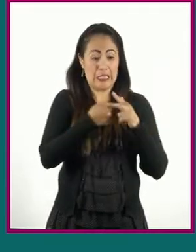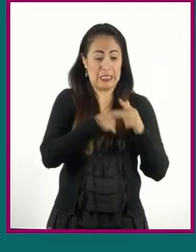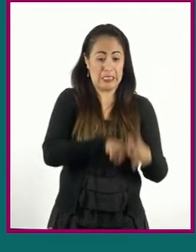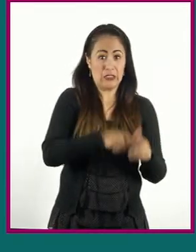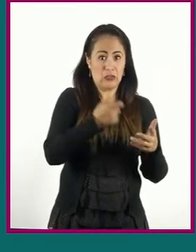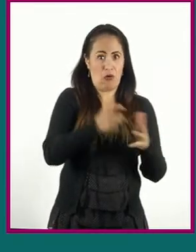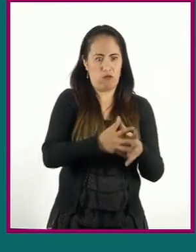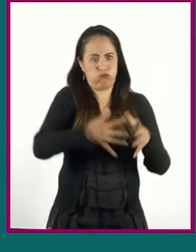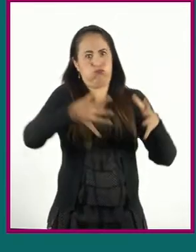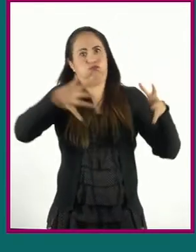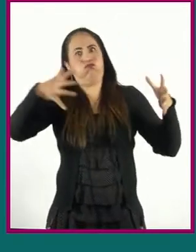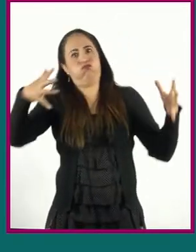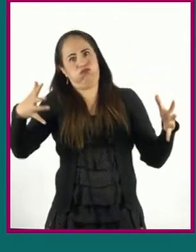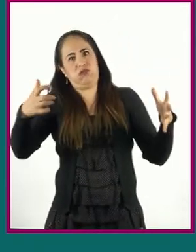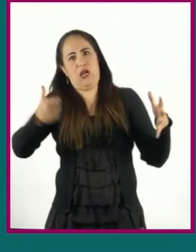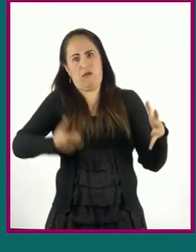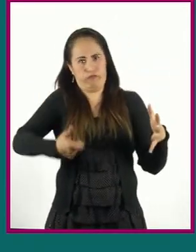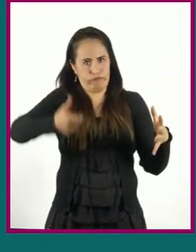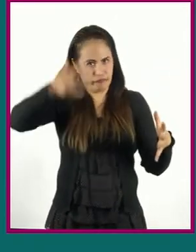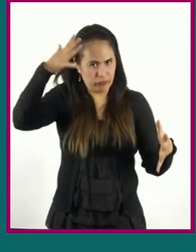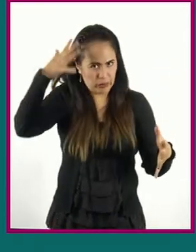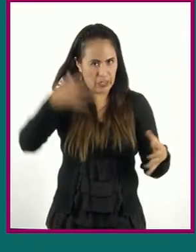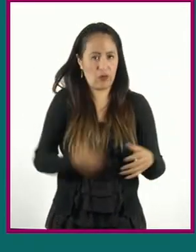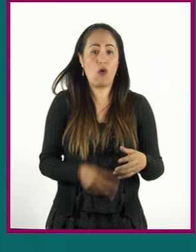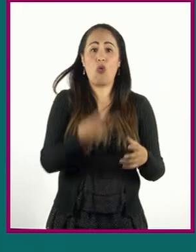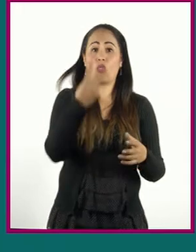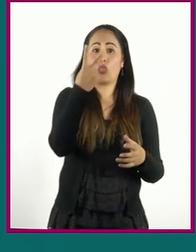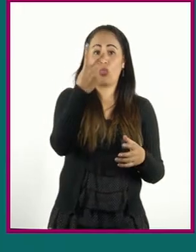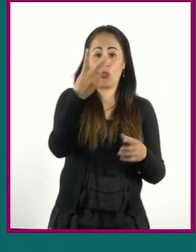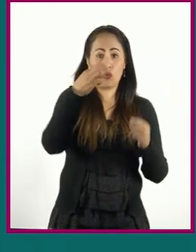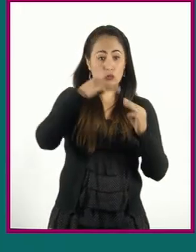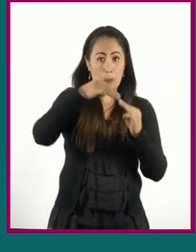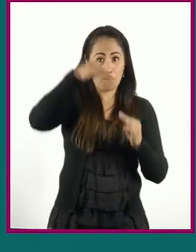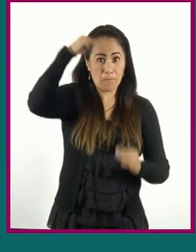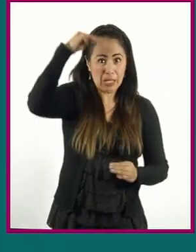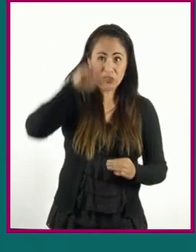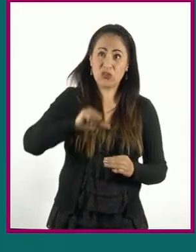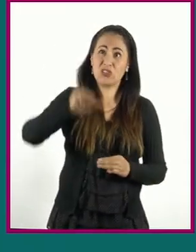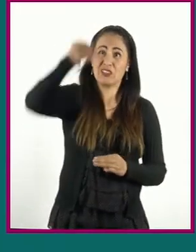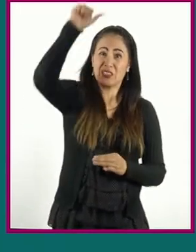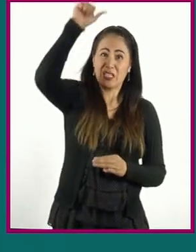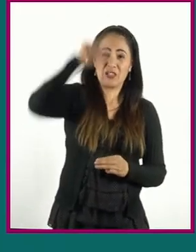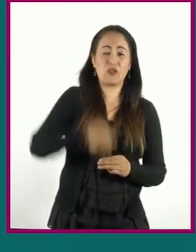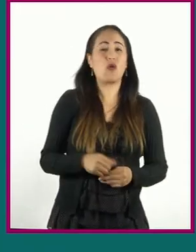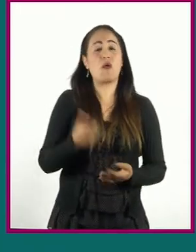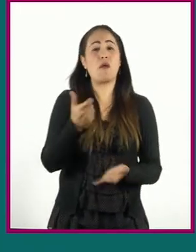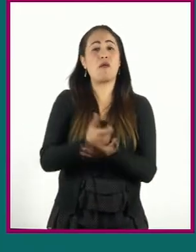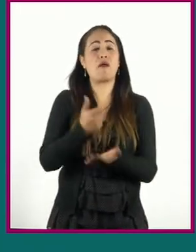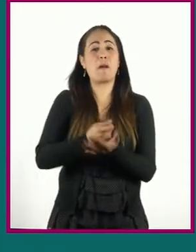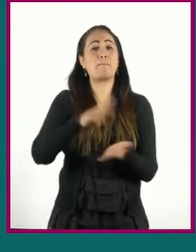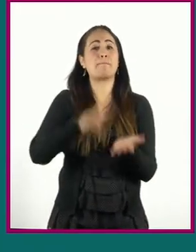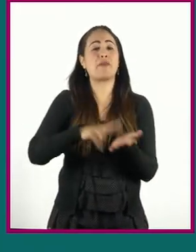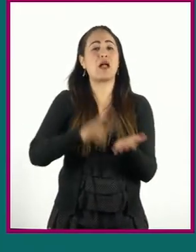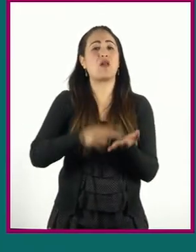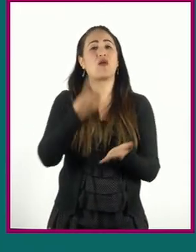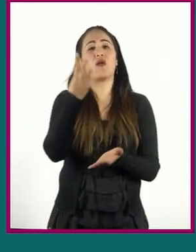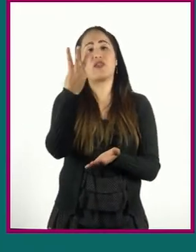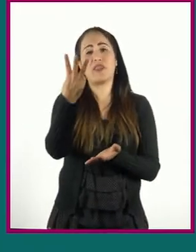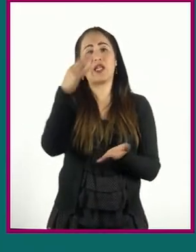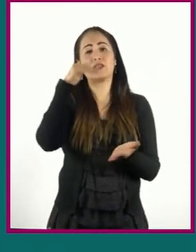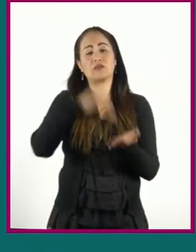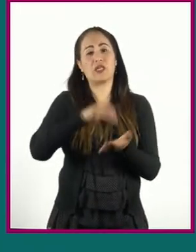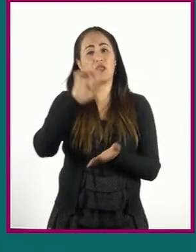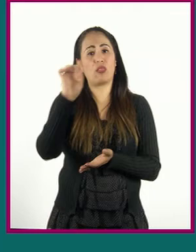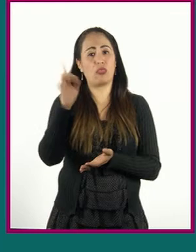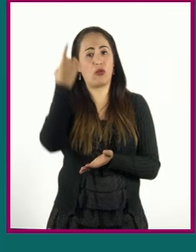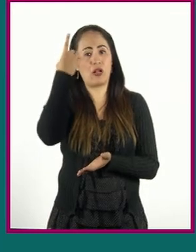costosos. Podían llegar a medir casi 2 metros de alto y costar más de $3,000, por lo que solo eran adquiridos